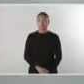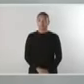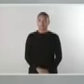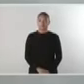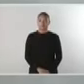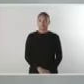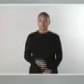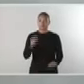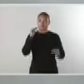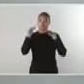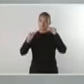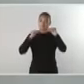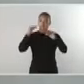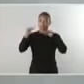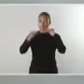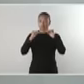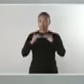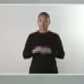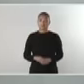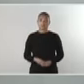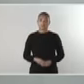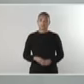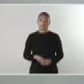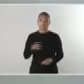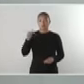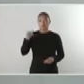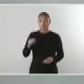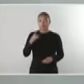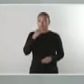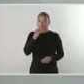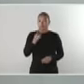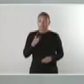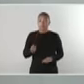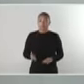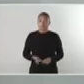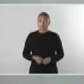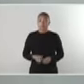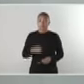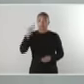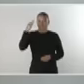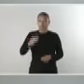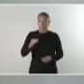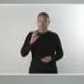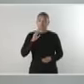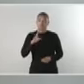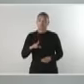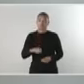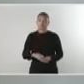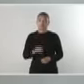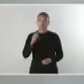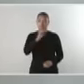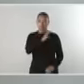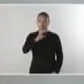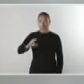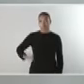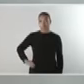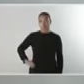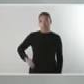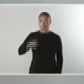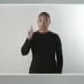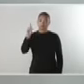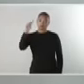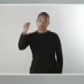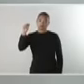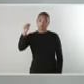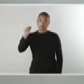es el debate es el debate vamos ahora con la intervención final del candidato del partido del